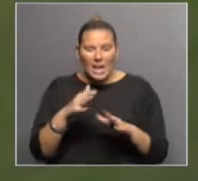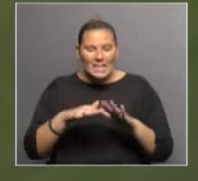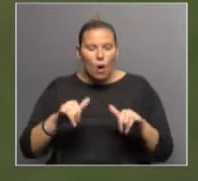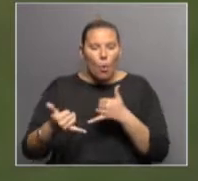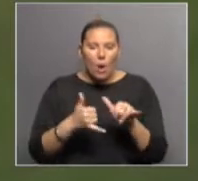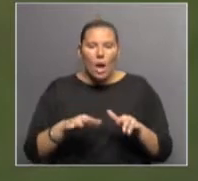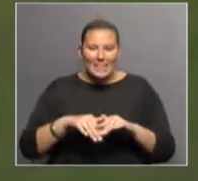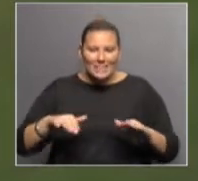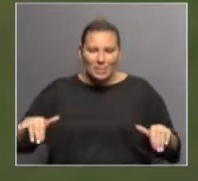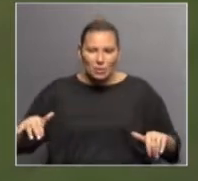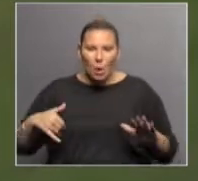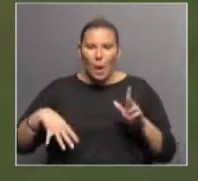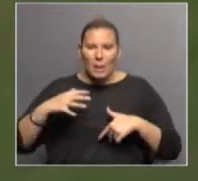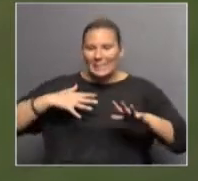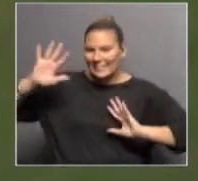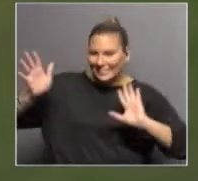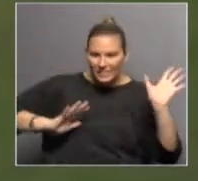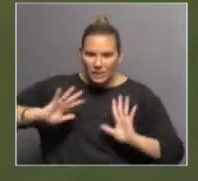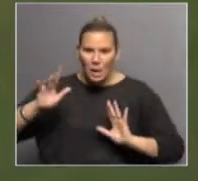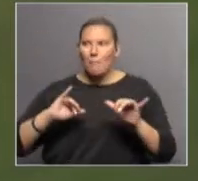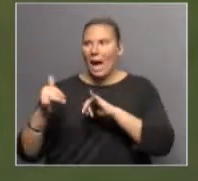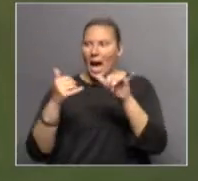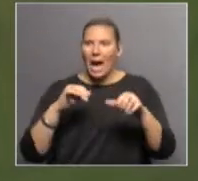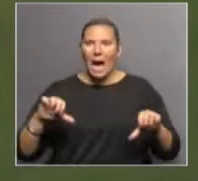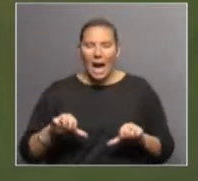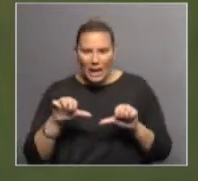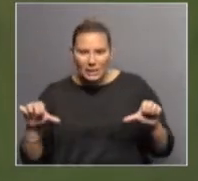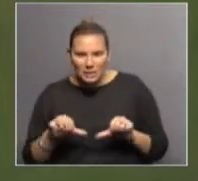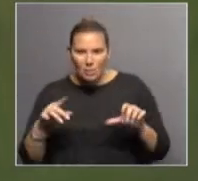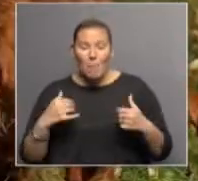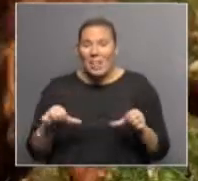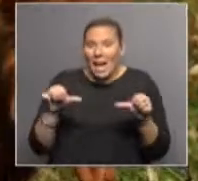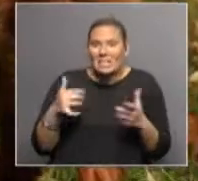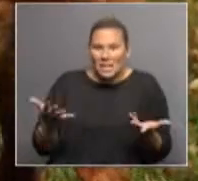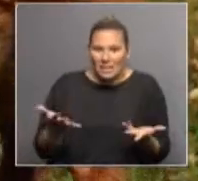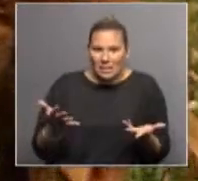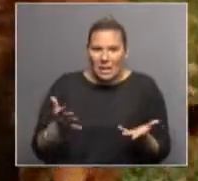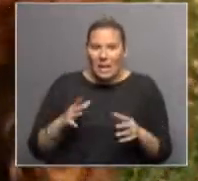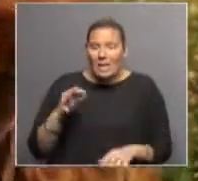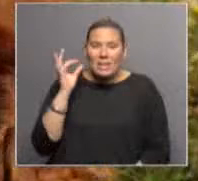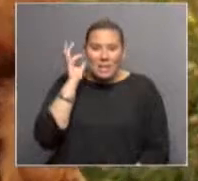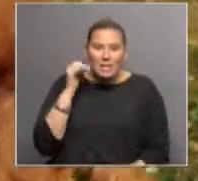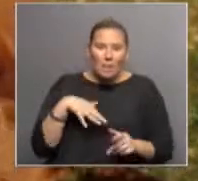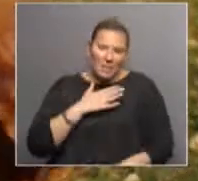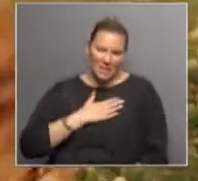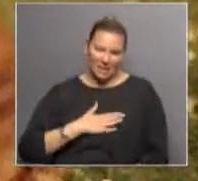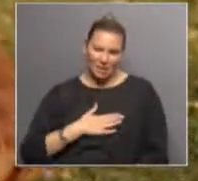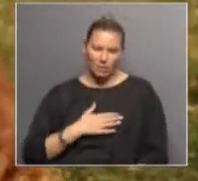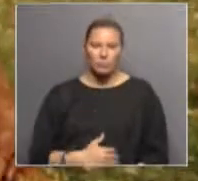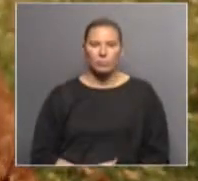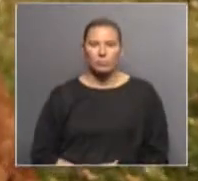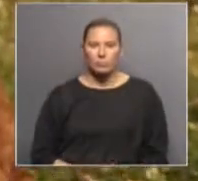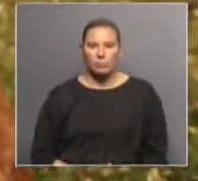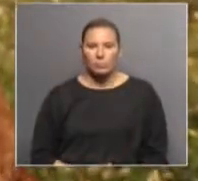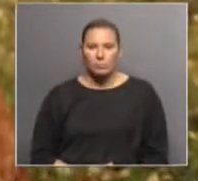niños, que es mucho más gesticuloso, más activo, más de acciones, que el de las niñas, que es un poco más tranquilo.